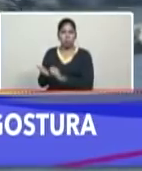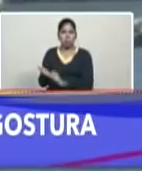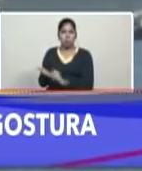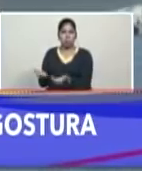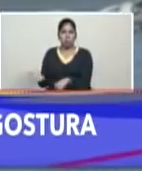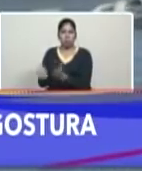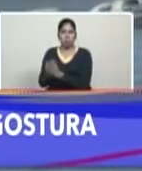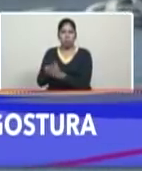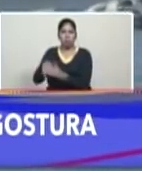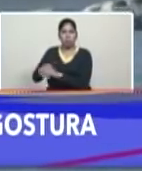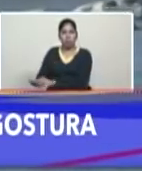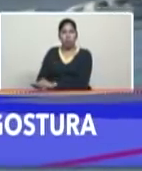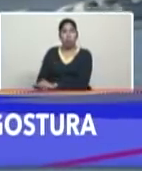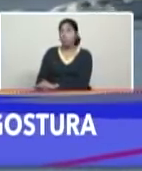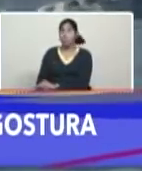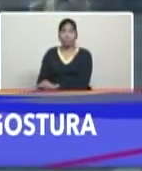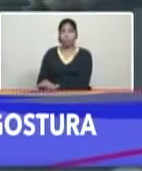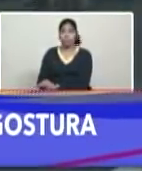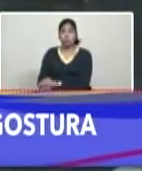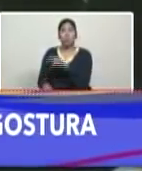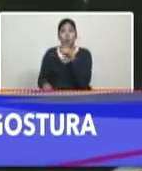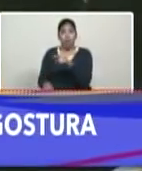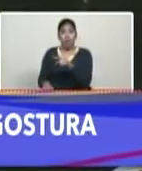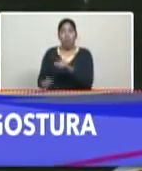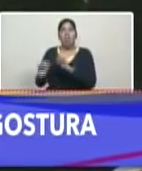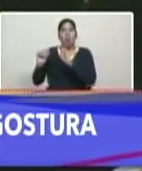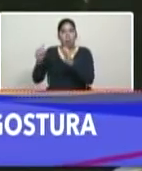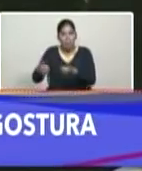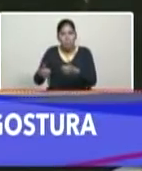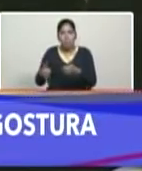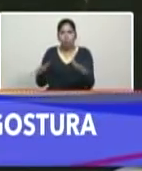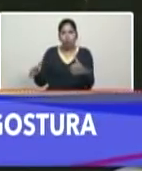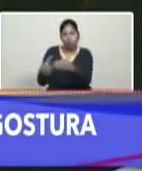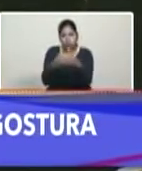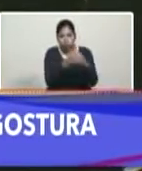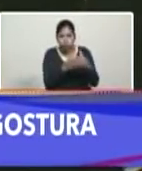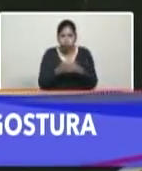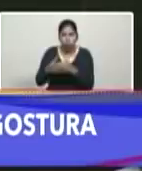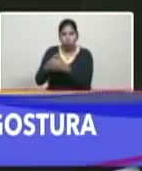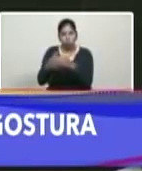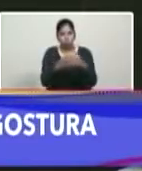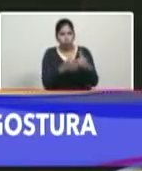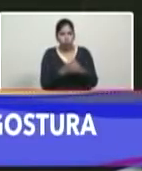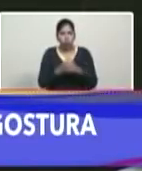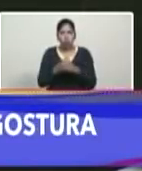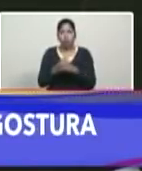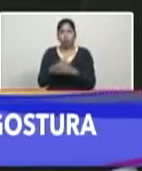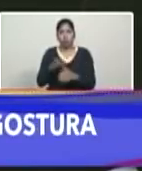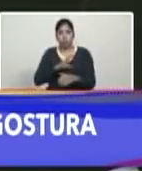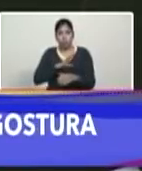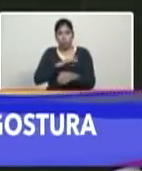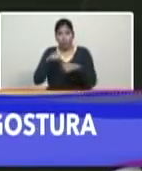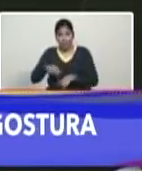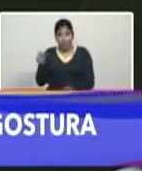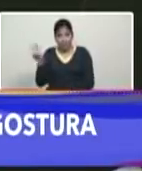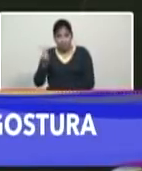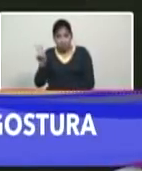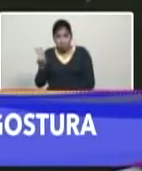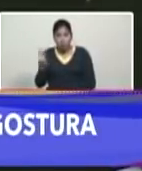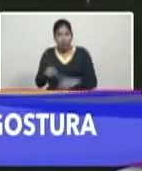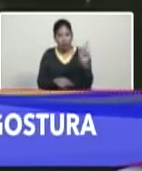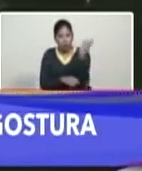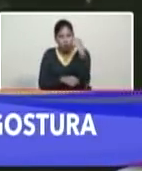fueron los ejércitos libertadores del Orinoco, de la Guayana venezolana, del